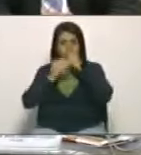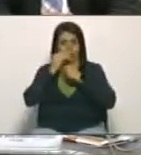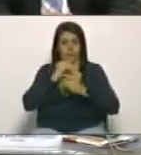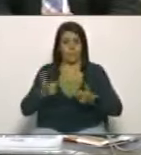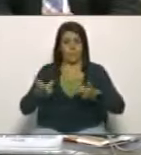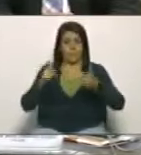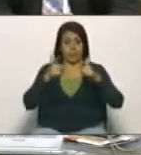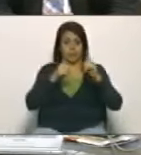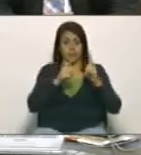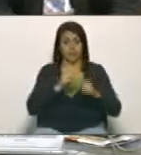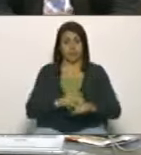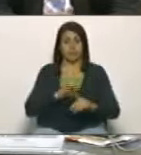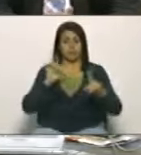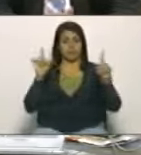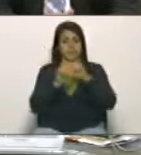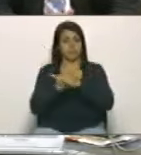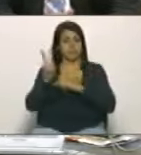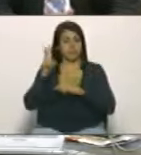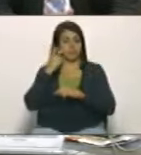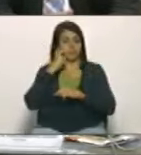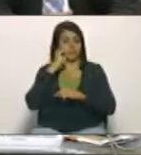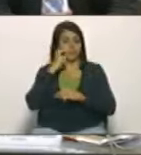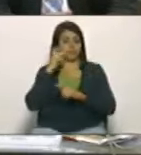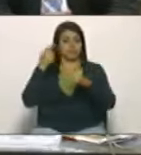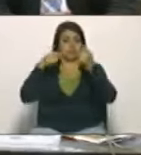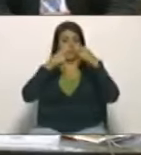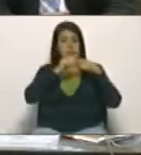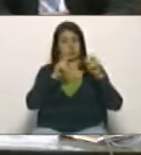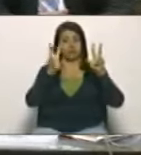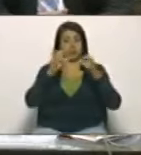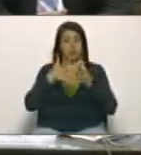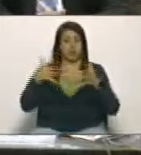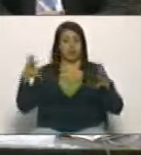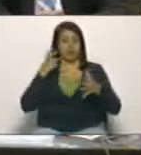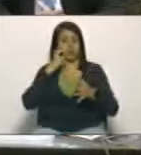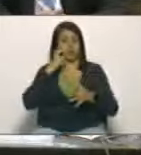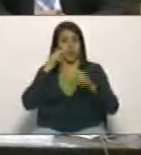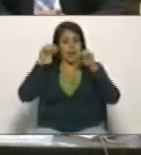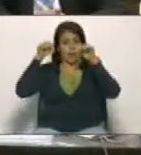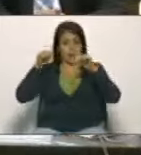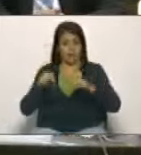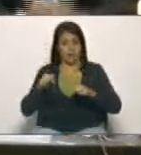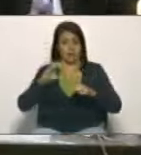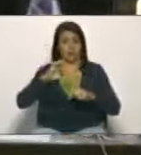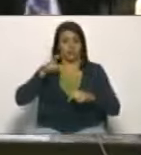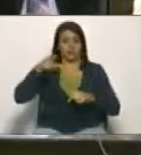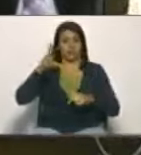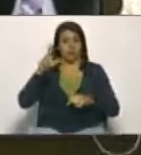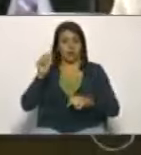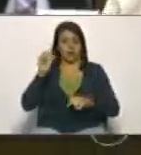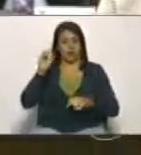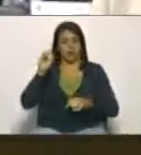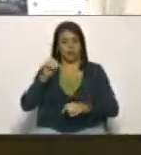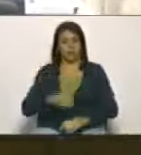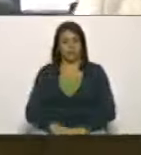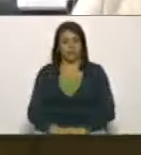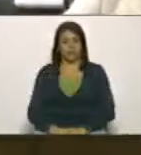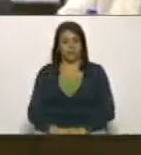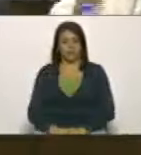nos permita convertir el cacao en producto de exportación. Los nuevos grandes cacaos están aquí, están en Chuao.